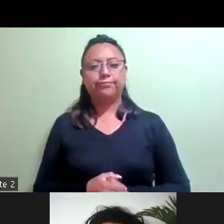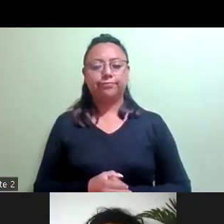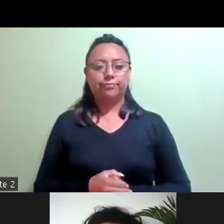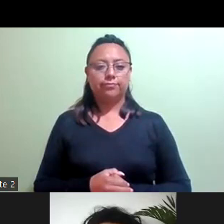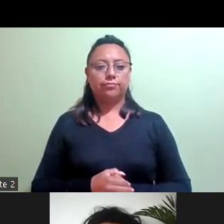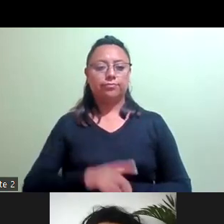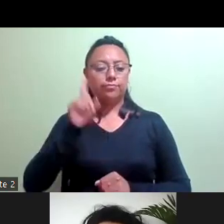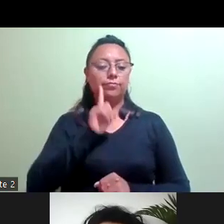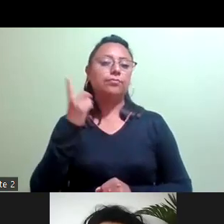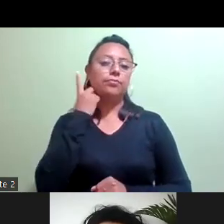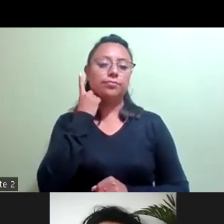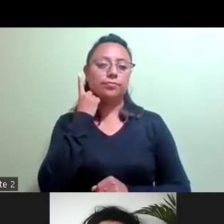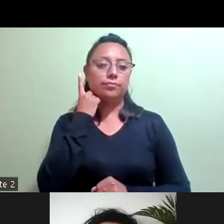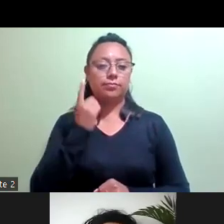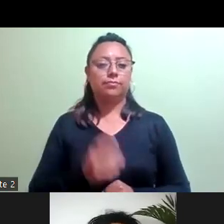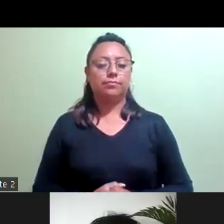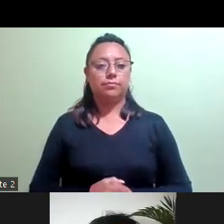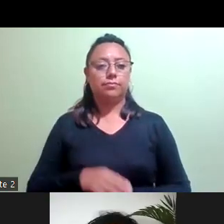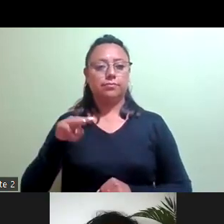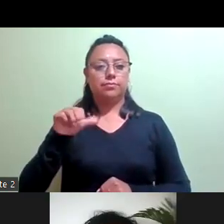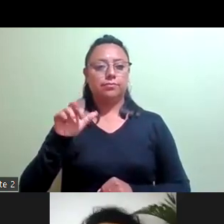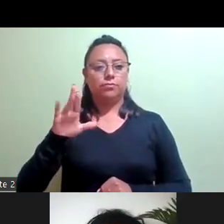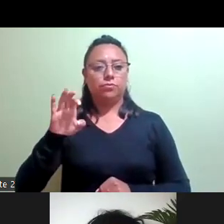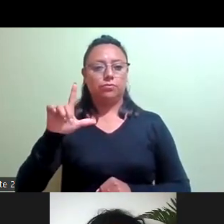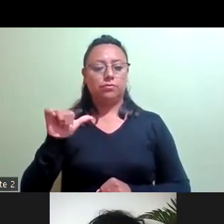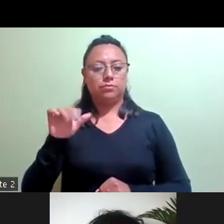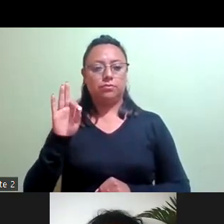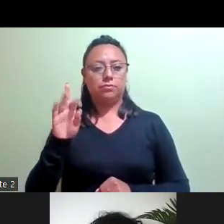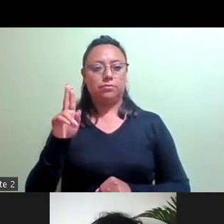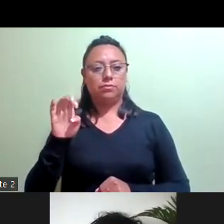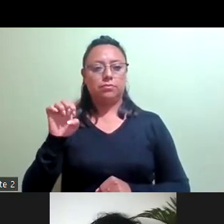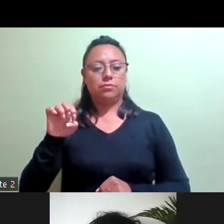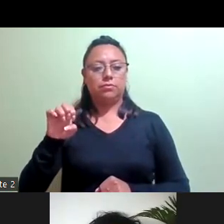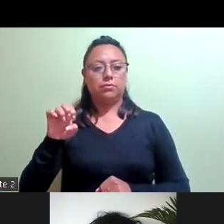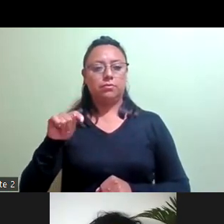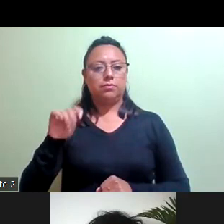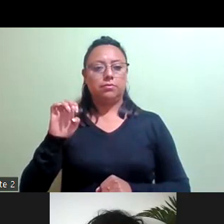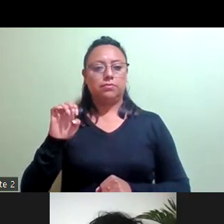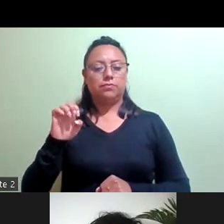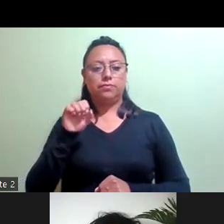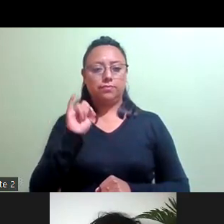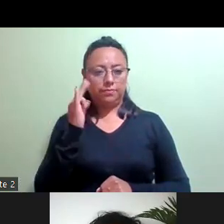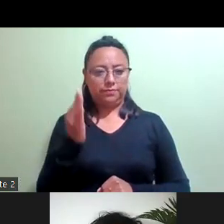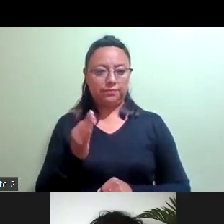Diputada Marcela Fuente Castillo. Marcela Fuente a favor.